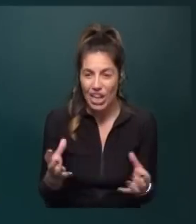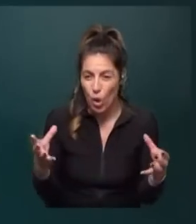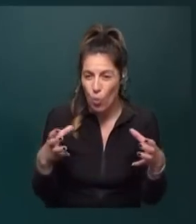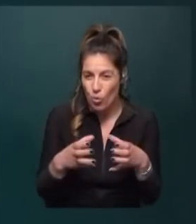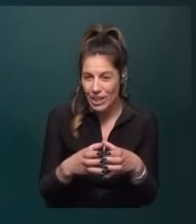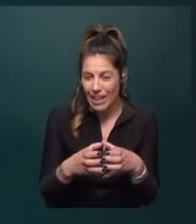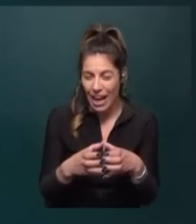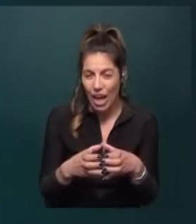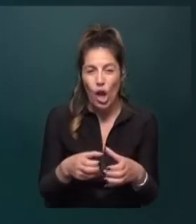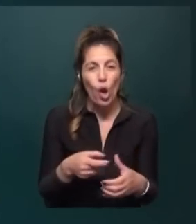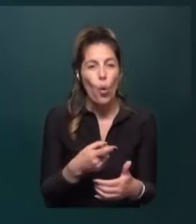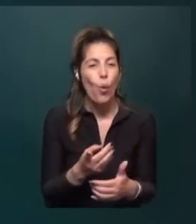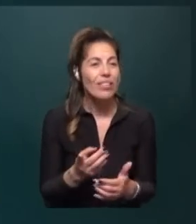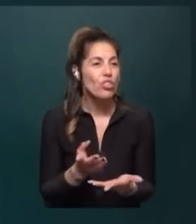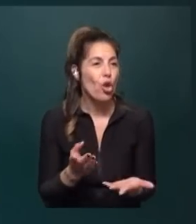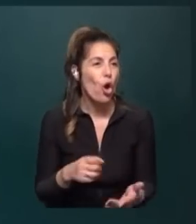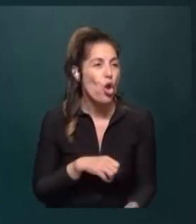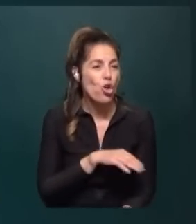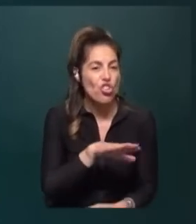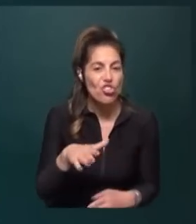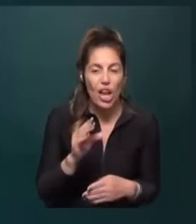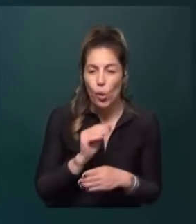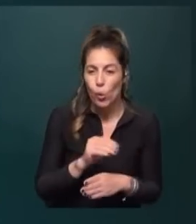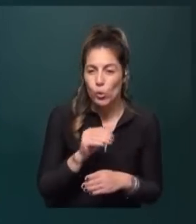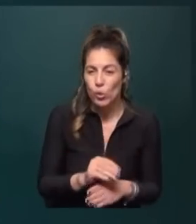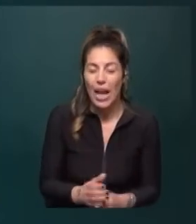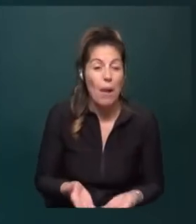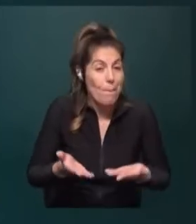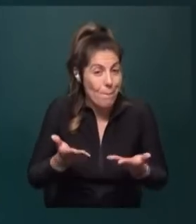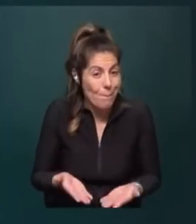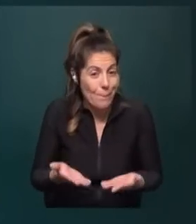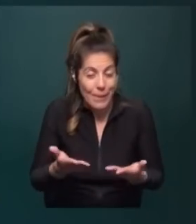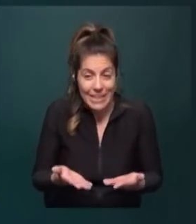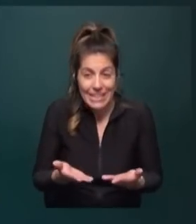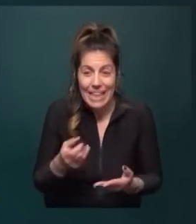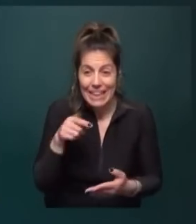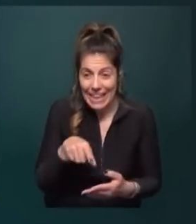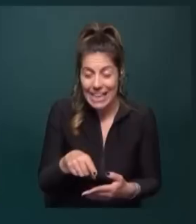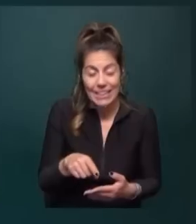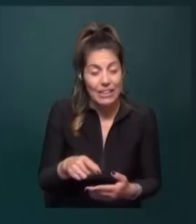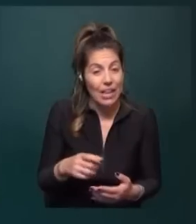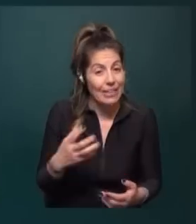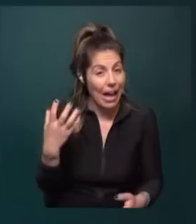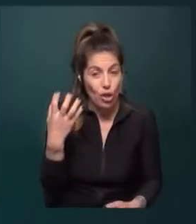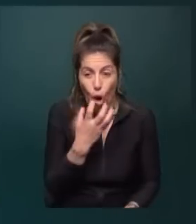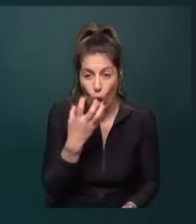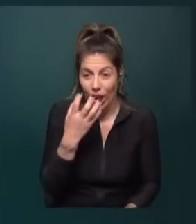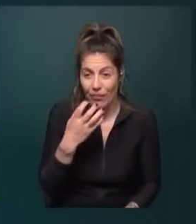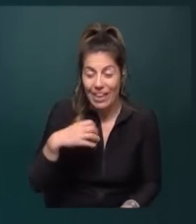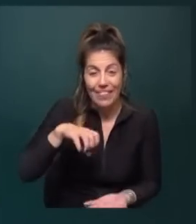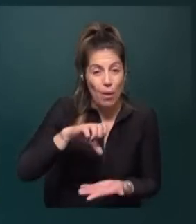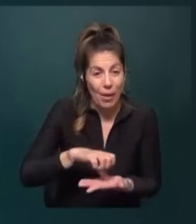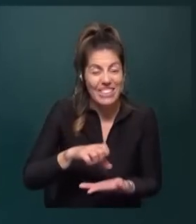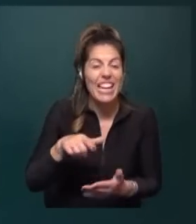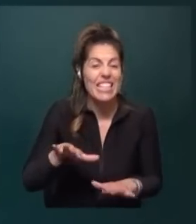cuánto lo comunitario lo social lo cultural pesan en esta tragedia que tenemos en nuestro país que es